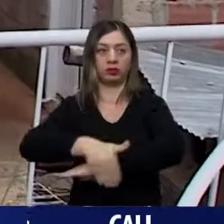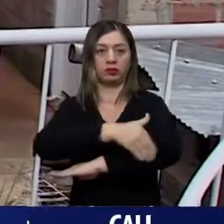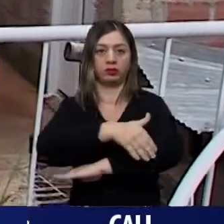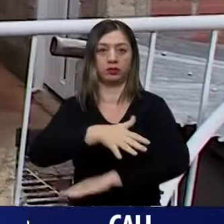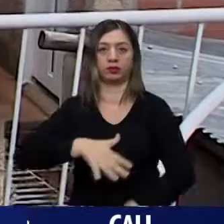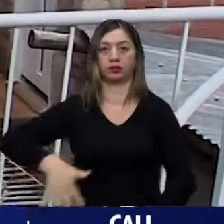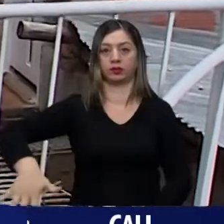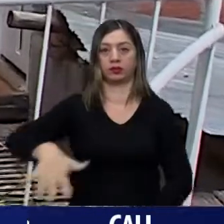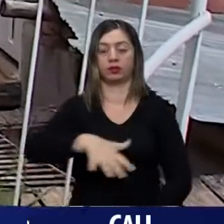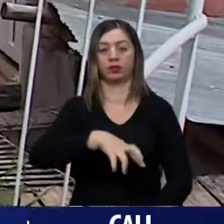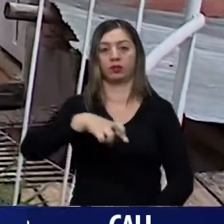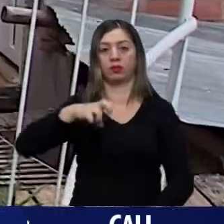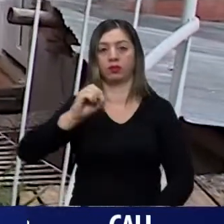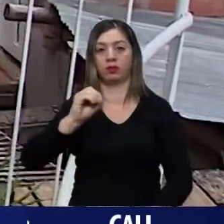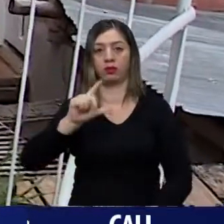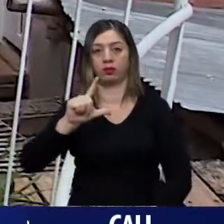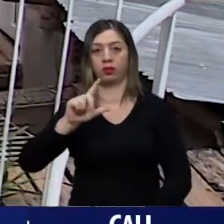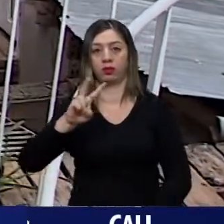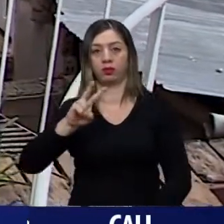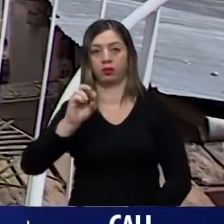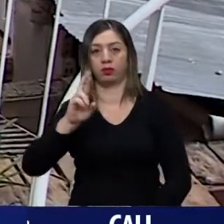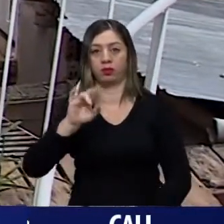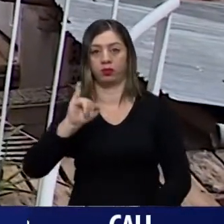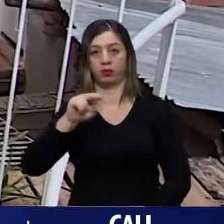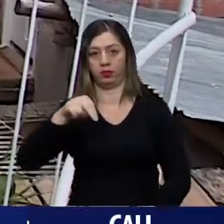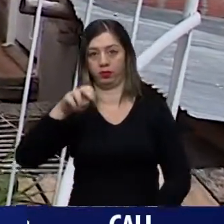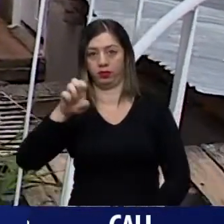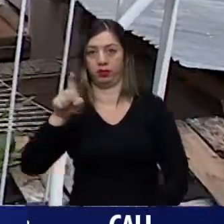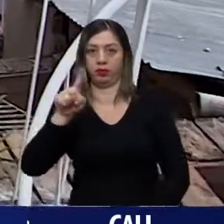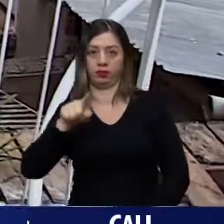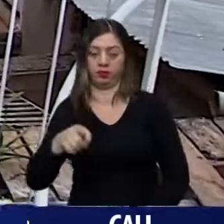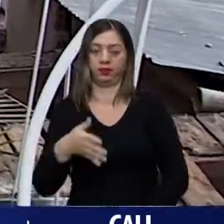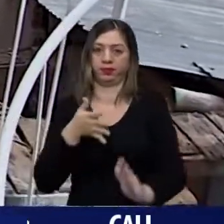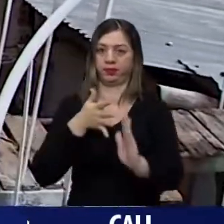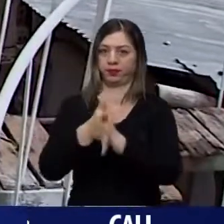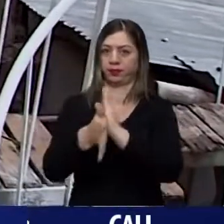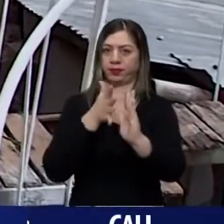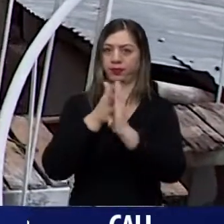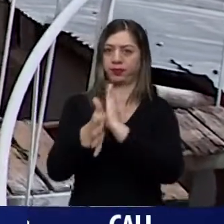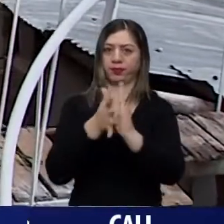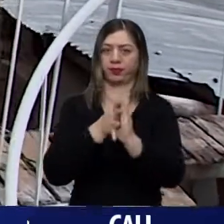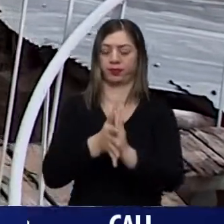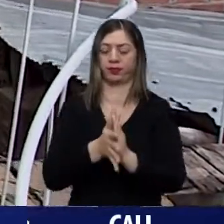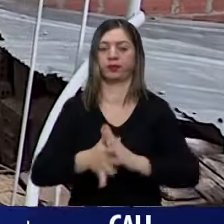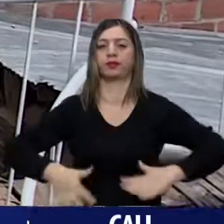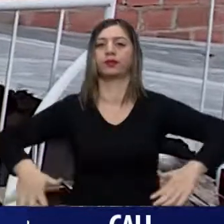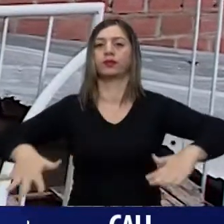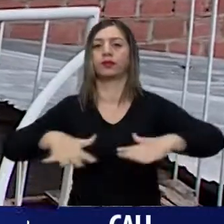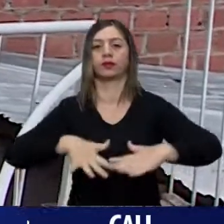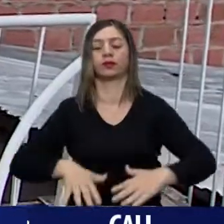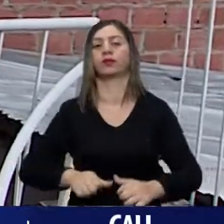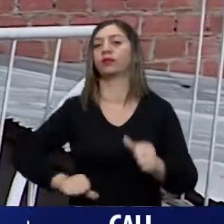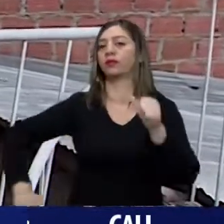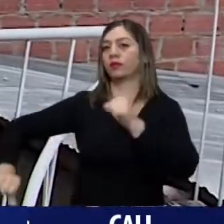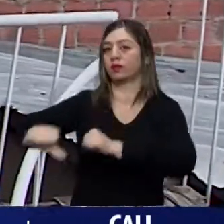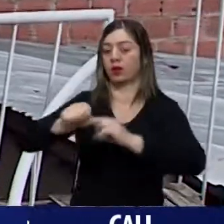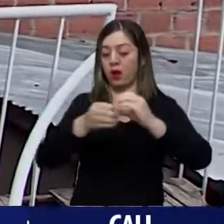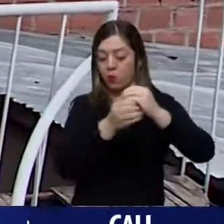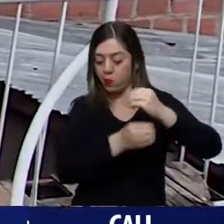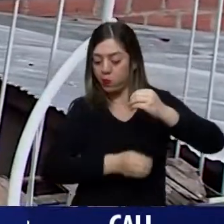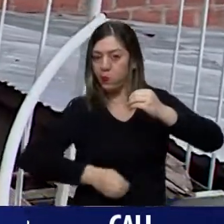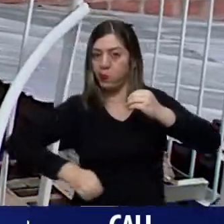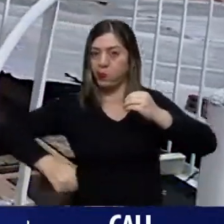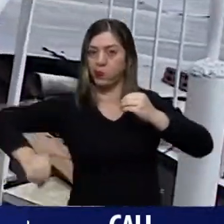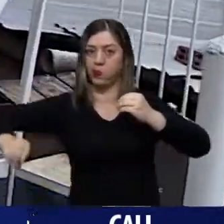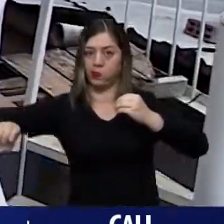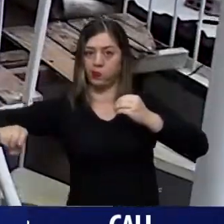el sector de Polvorines, por el sector de Samaria. Mire, hay que contarles que la cuestión es la siguiente. Por un cambio de tubería